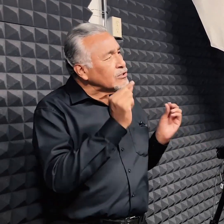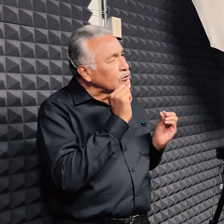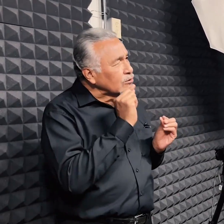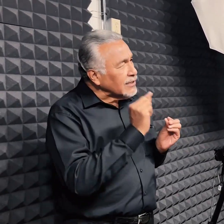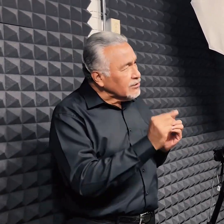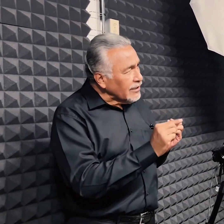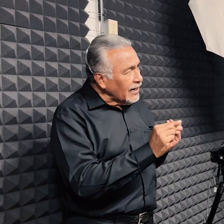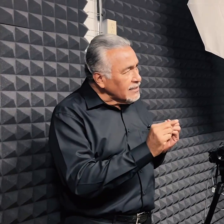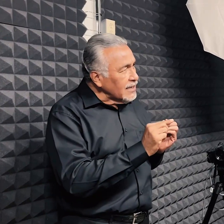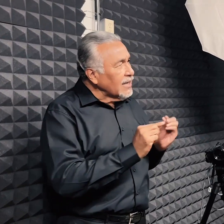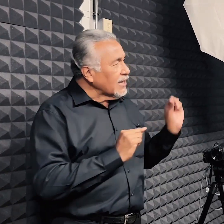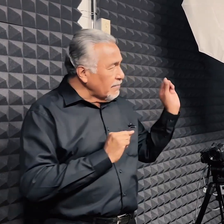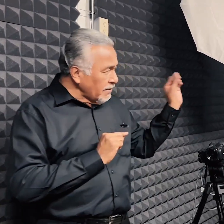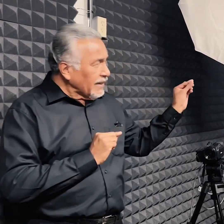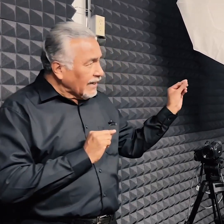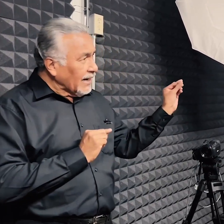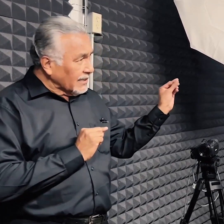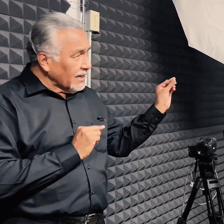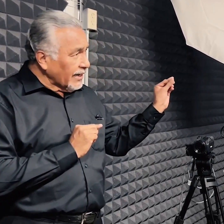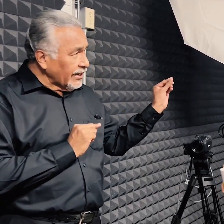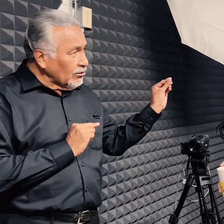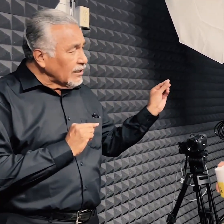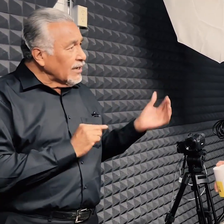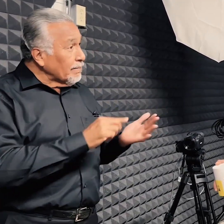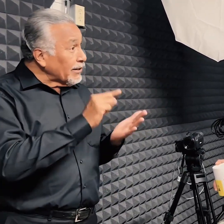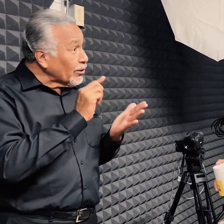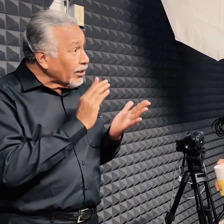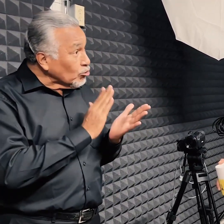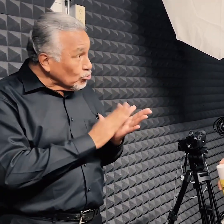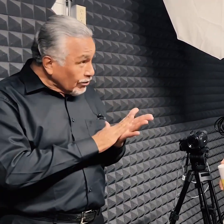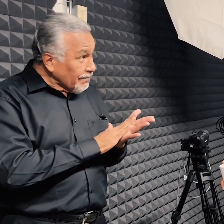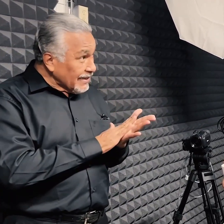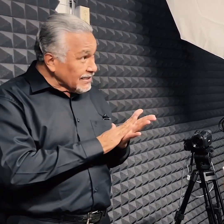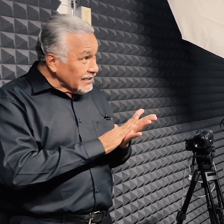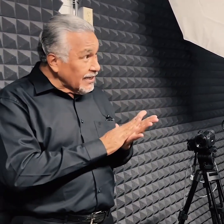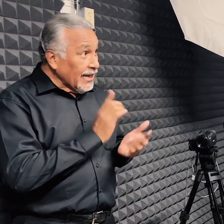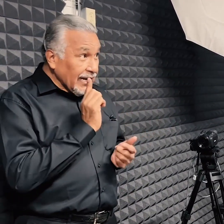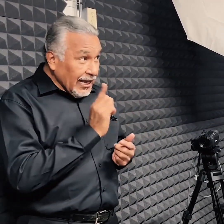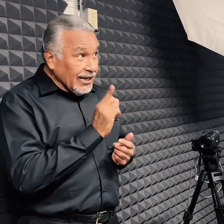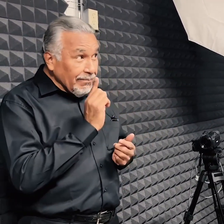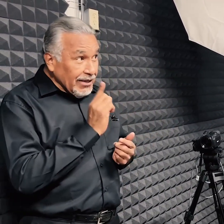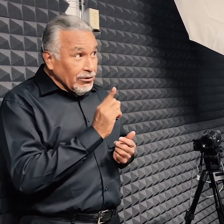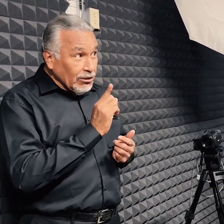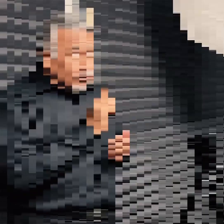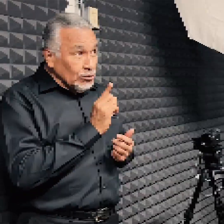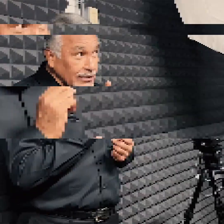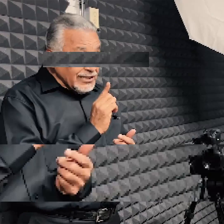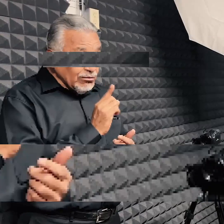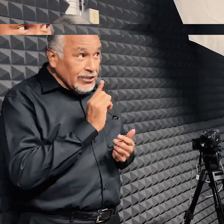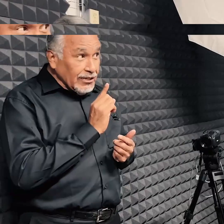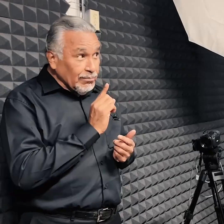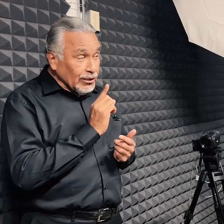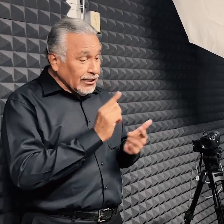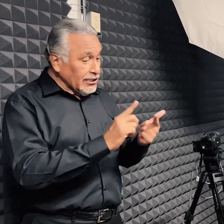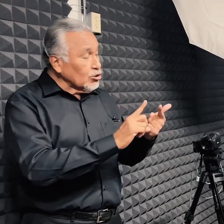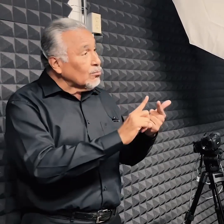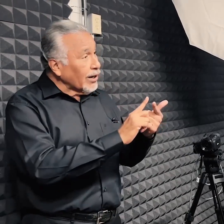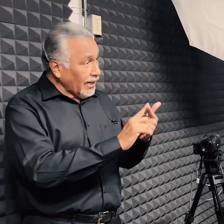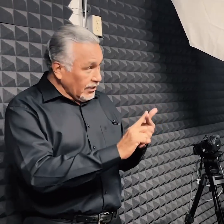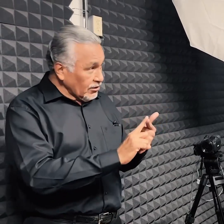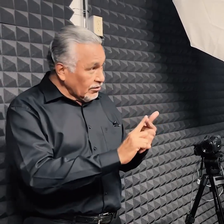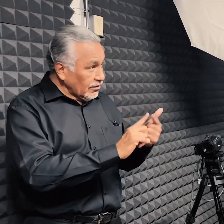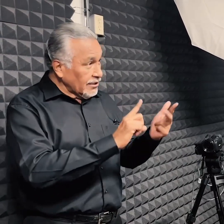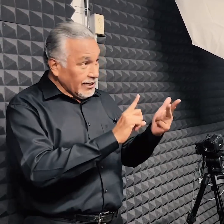con nuestros connacionales que viven en el extranjero, pero que con sus remesas le han cambiado el rostro a estados tan importantes